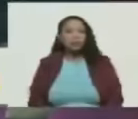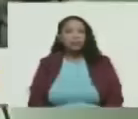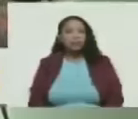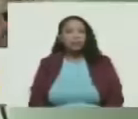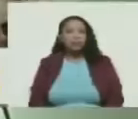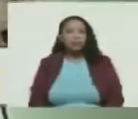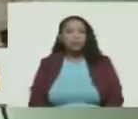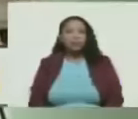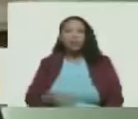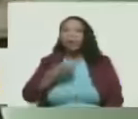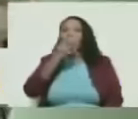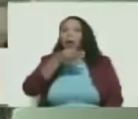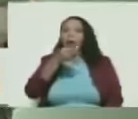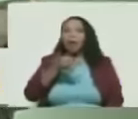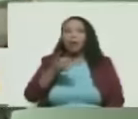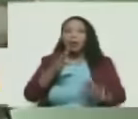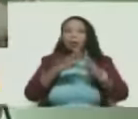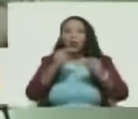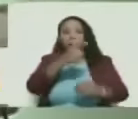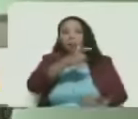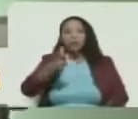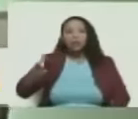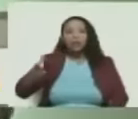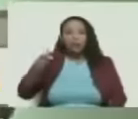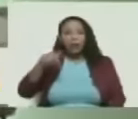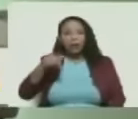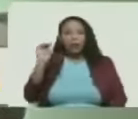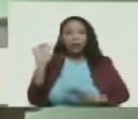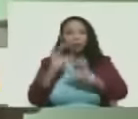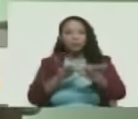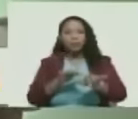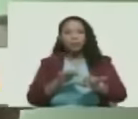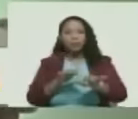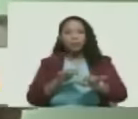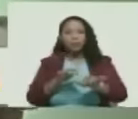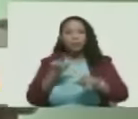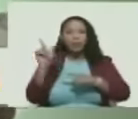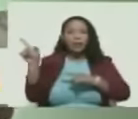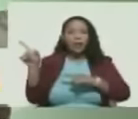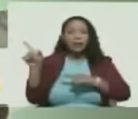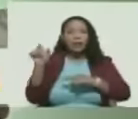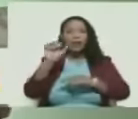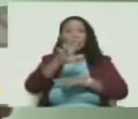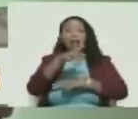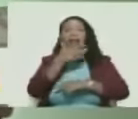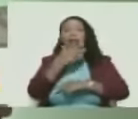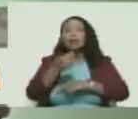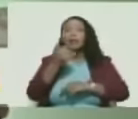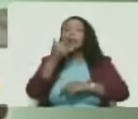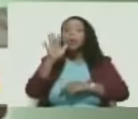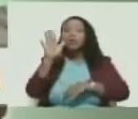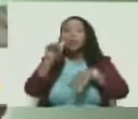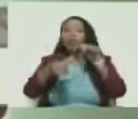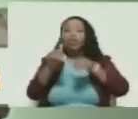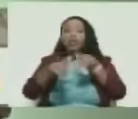Buenas tardes a todos los presentes. El referendo convocado para el 3 de diciembre tiene como propósito defender los derechos territoriales